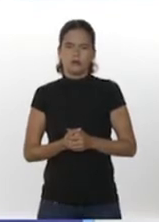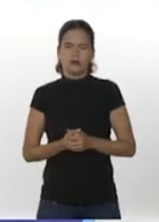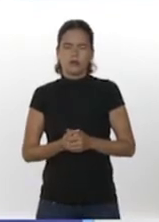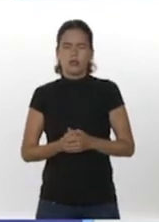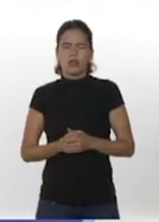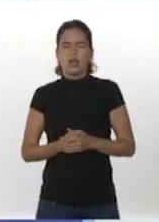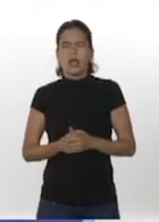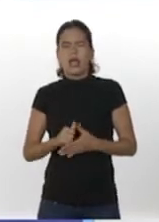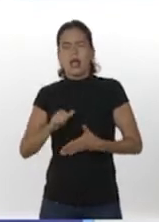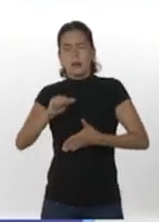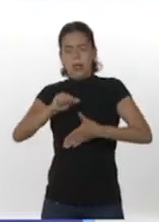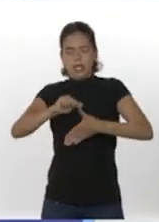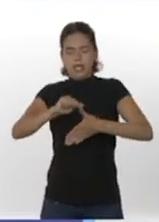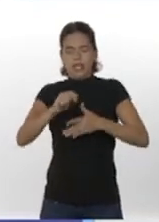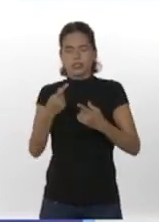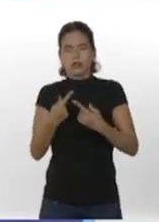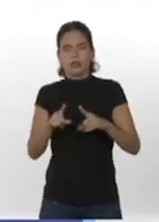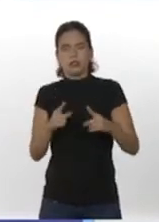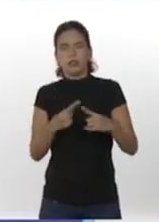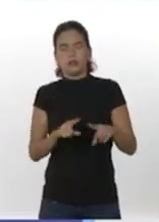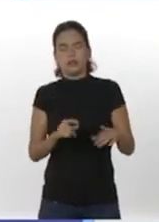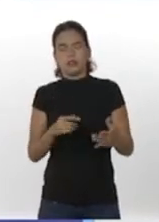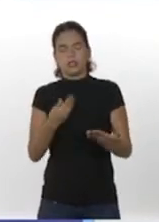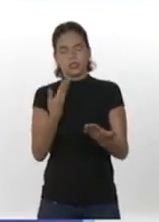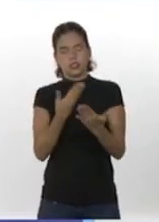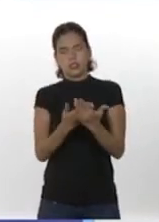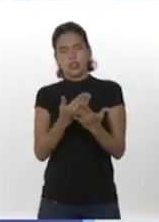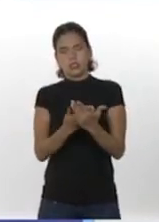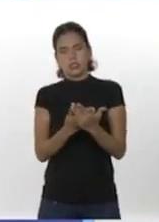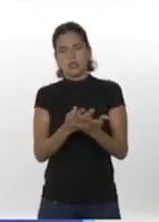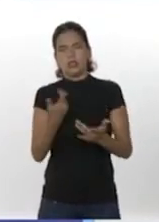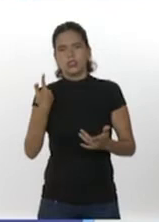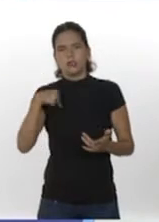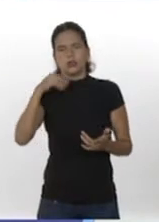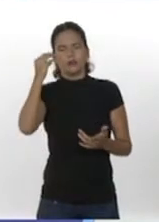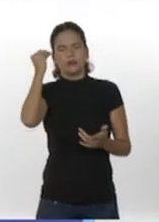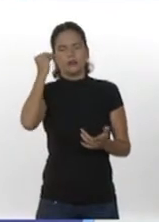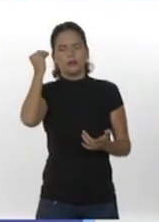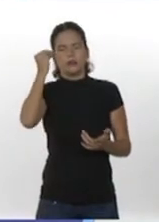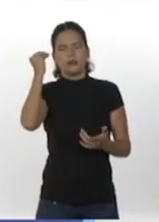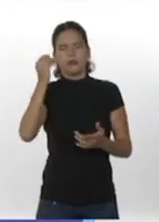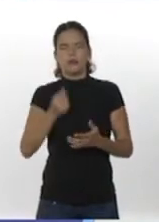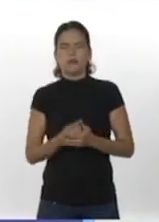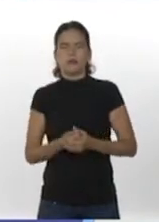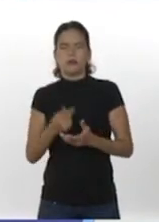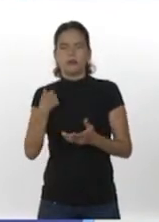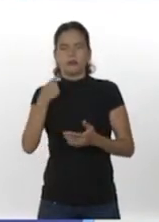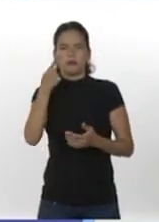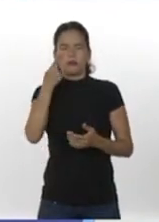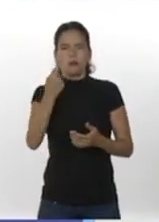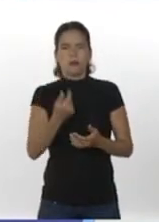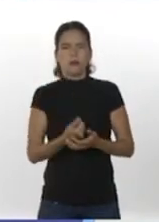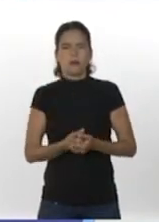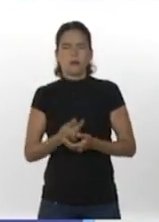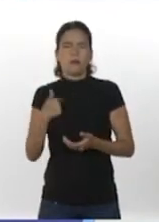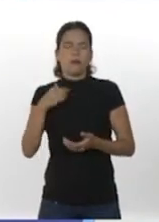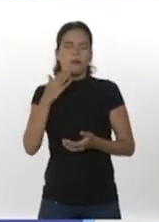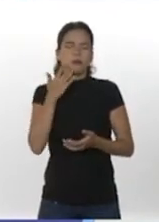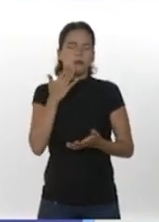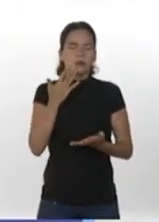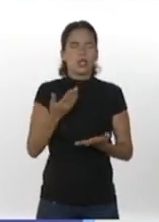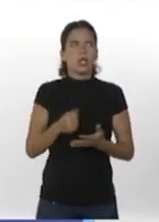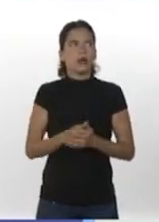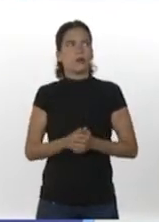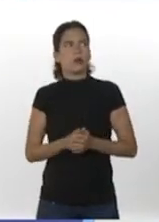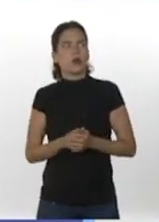América a través de los diferentes tratados. Entonces debemos de reflexionar y ver que, por ejemplo, el